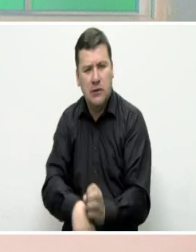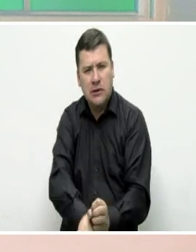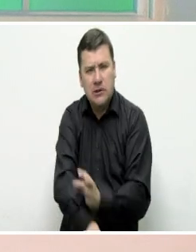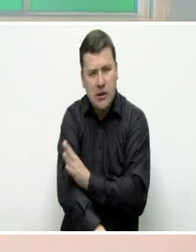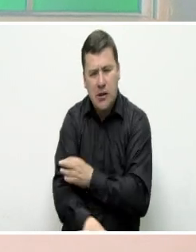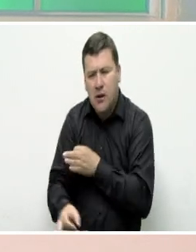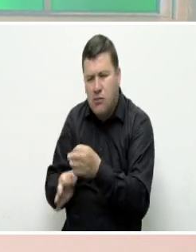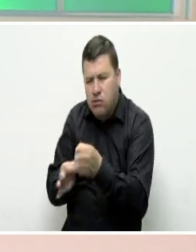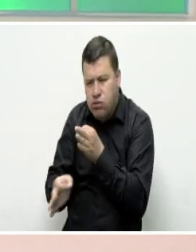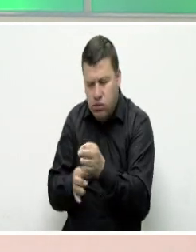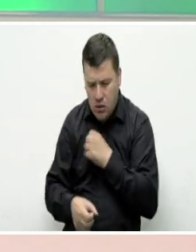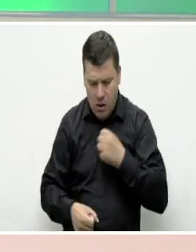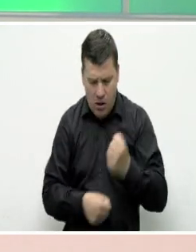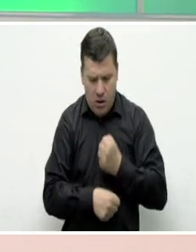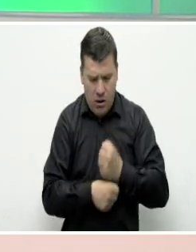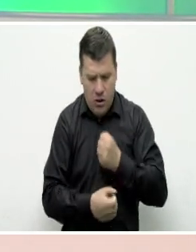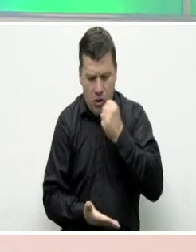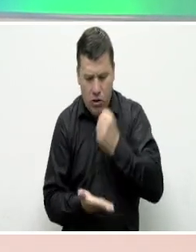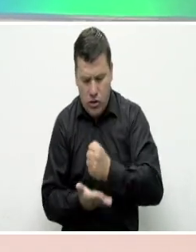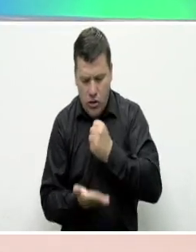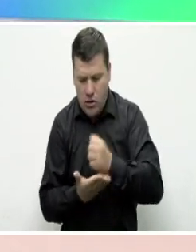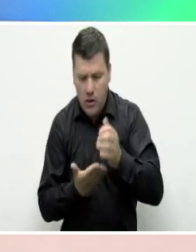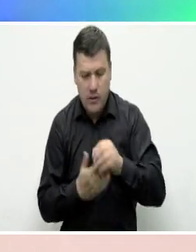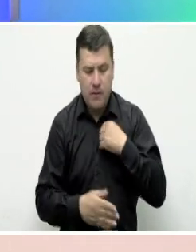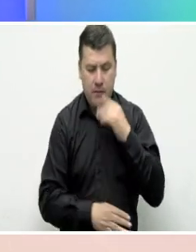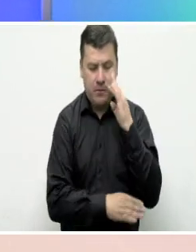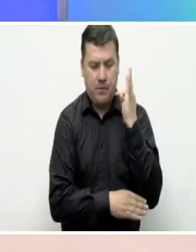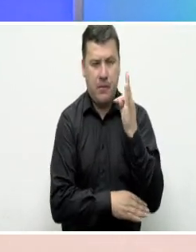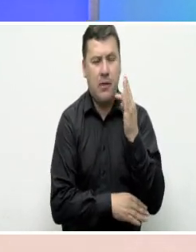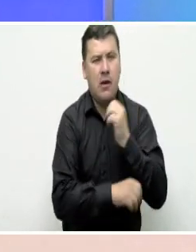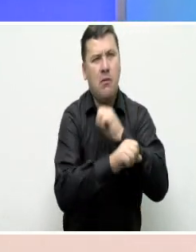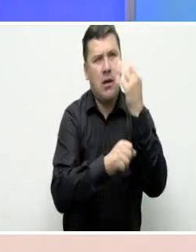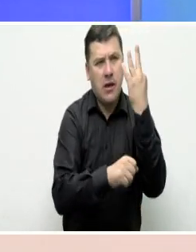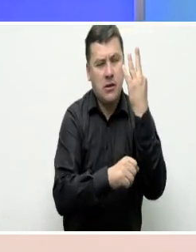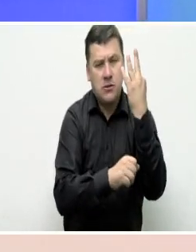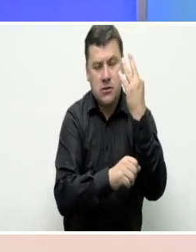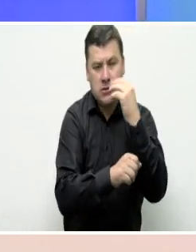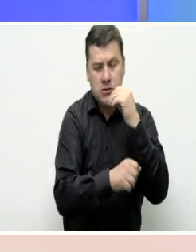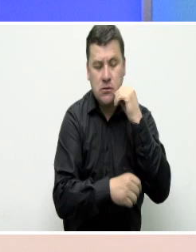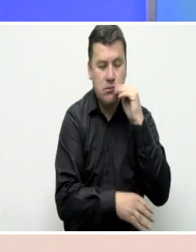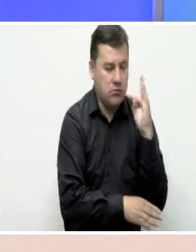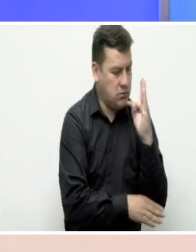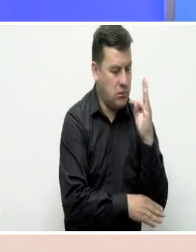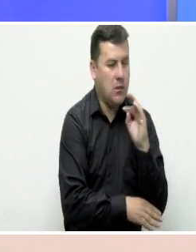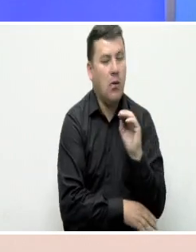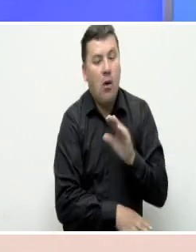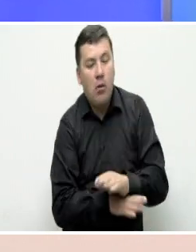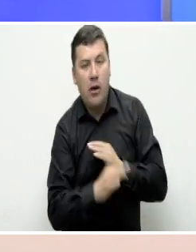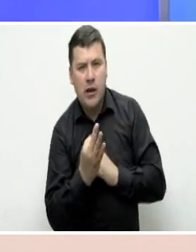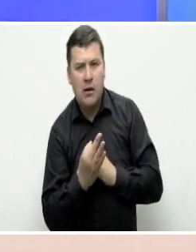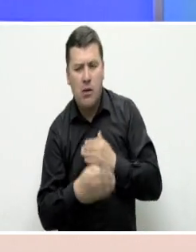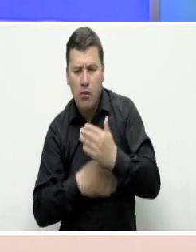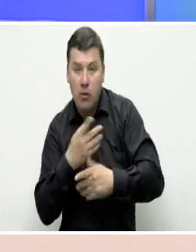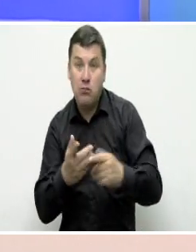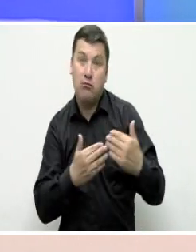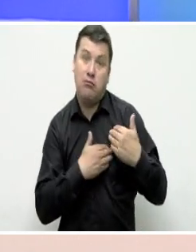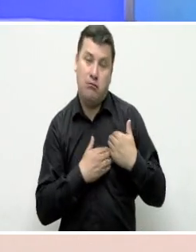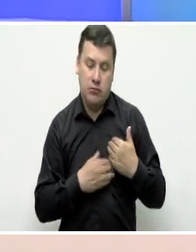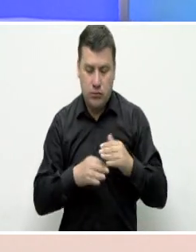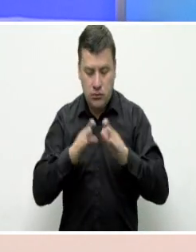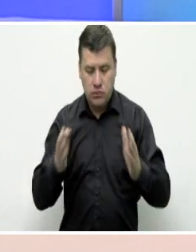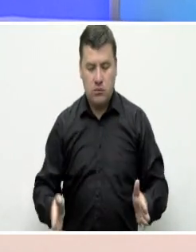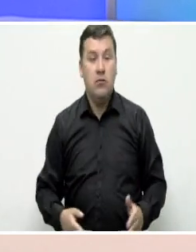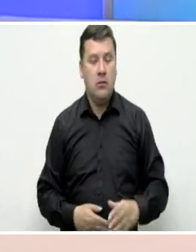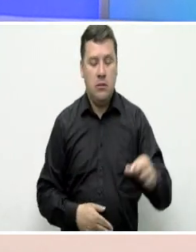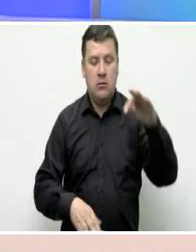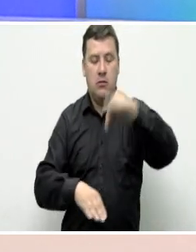sensibilizando la labor de los notarios de la democracia. Ellos son parte fundamental de los procesos electorales, la autoridad